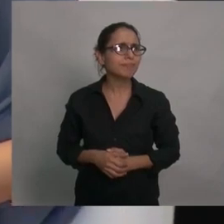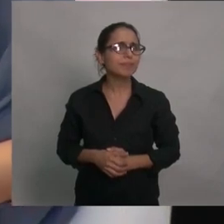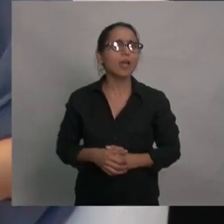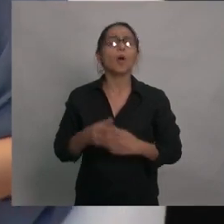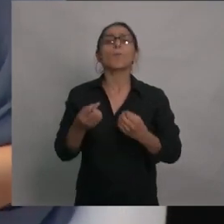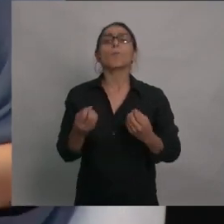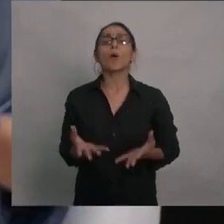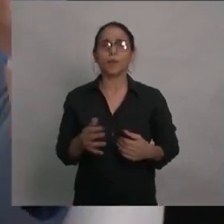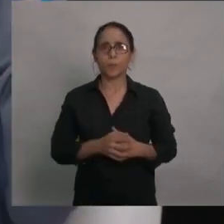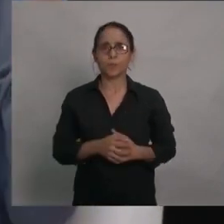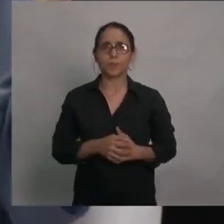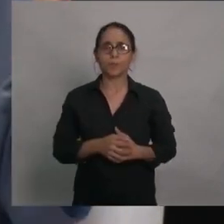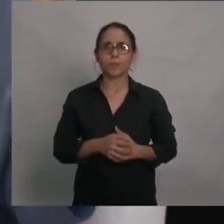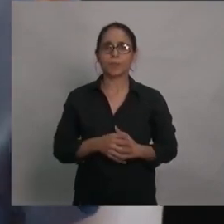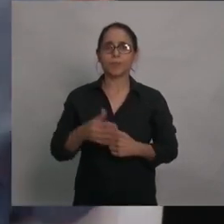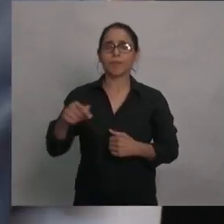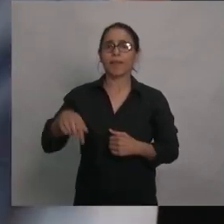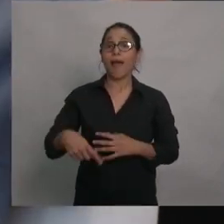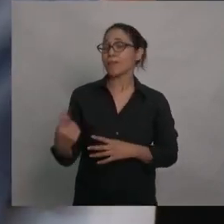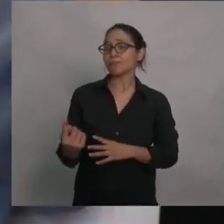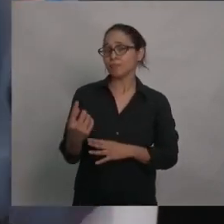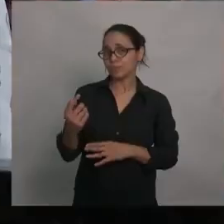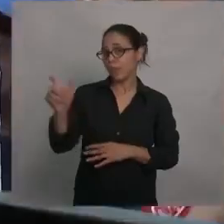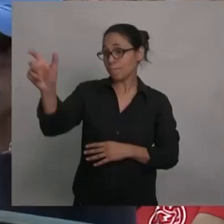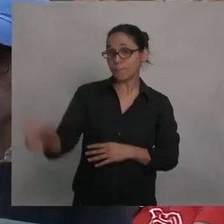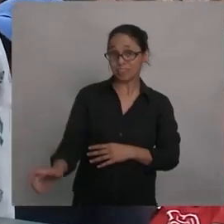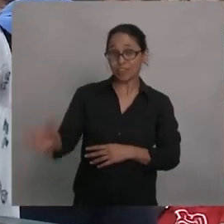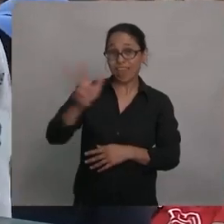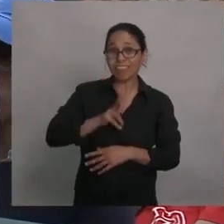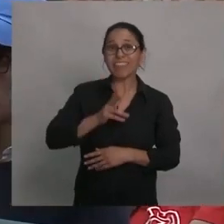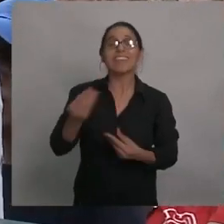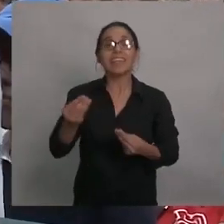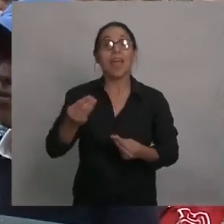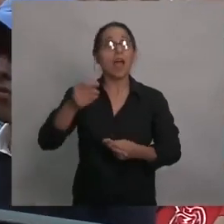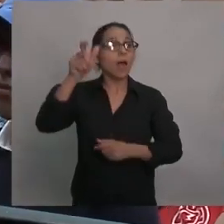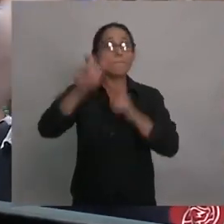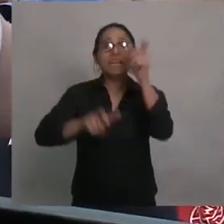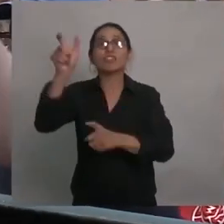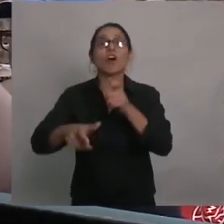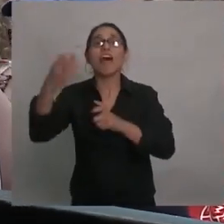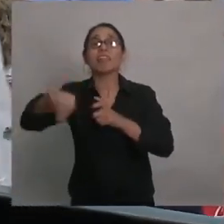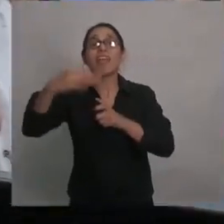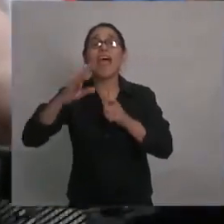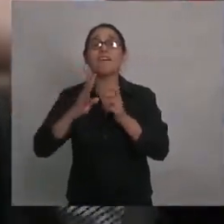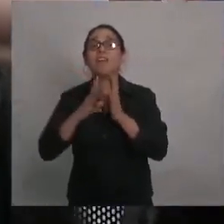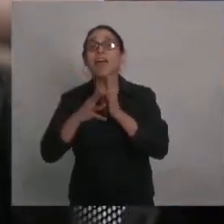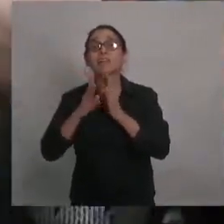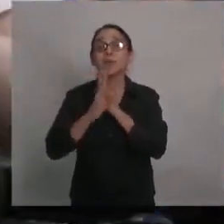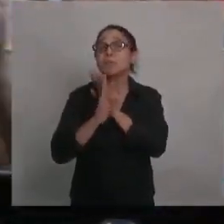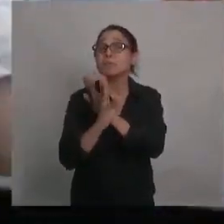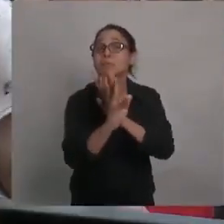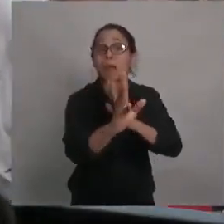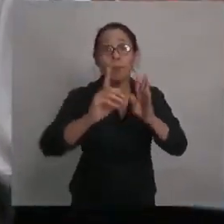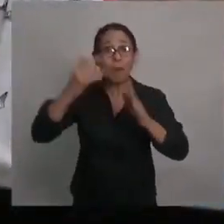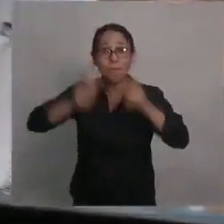Bueno, aquí se plantea que hay gente que tiene que entrar, ¿no? Porque hay lugar para la gente que